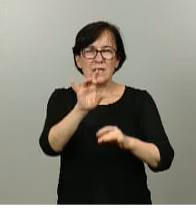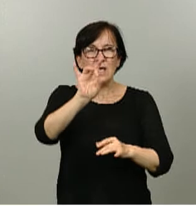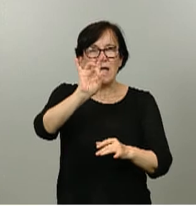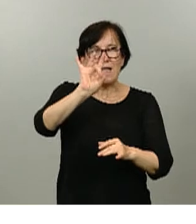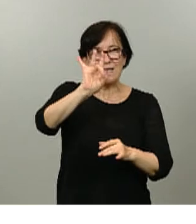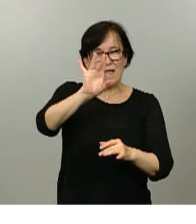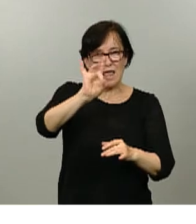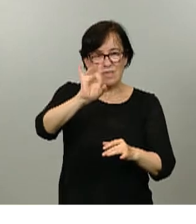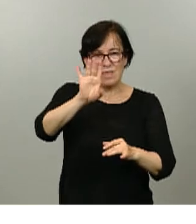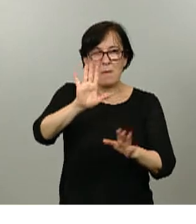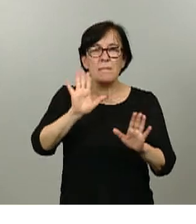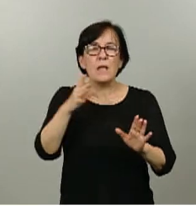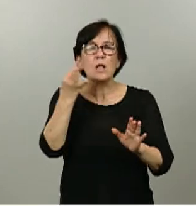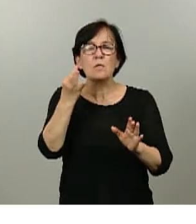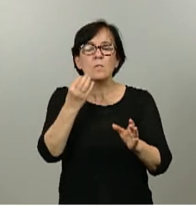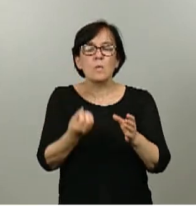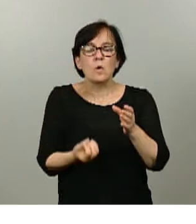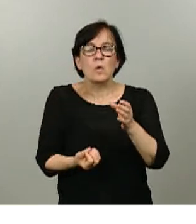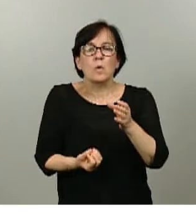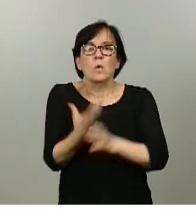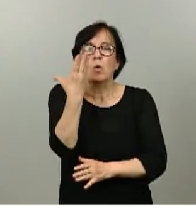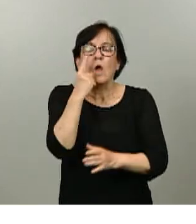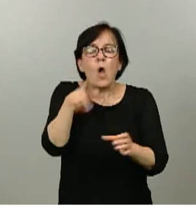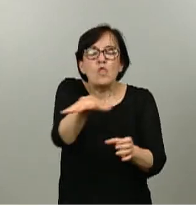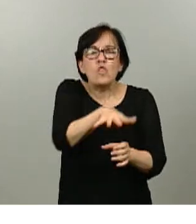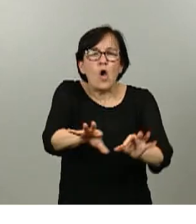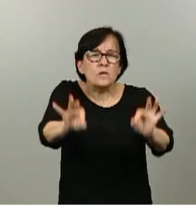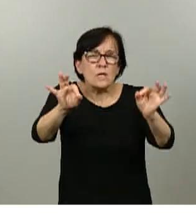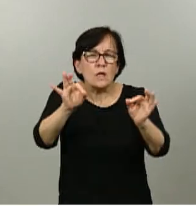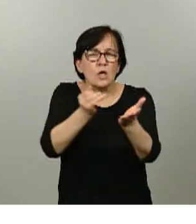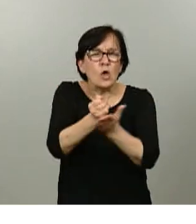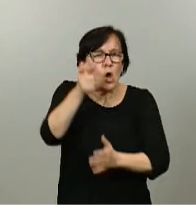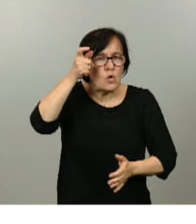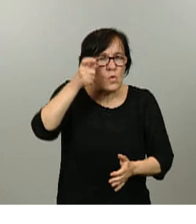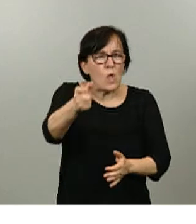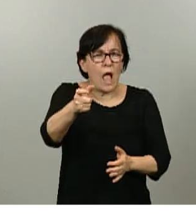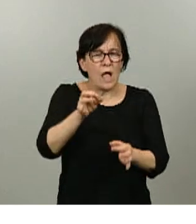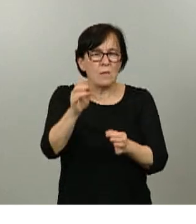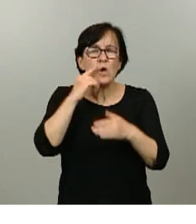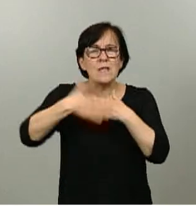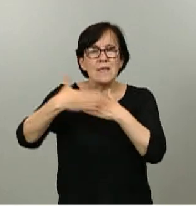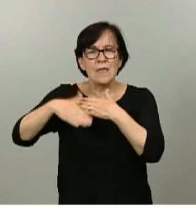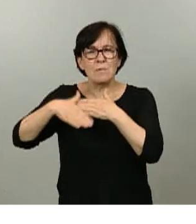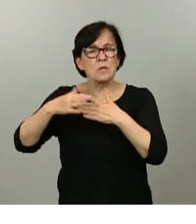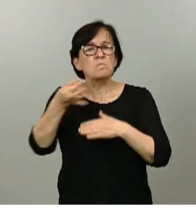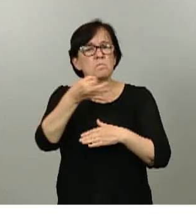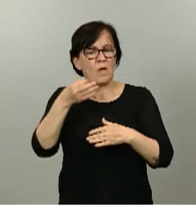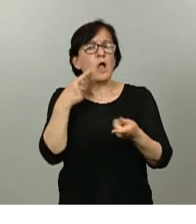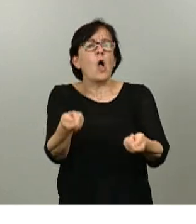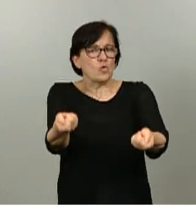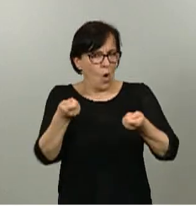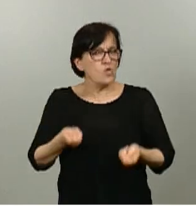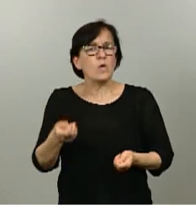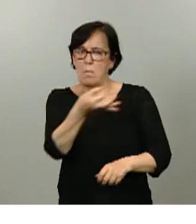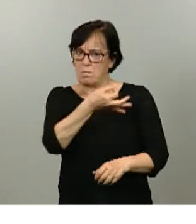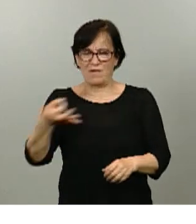pero se deben a un brote muy concreto en una zona rural muy concreta, muy limitada y que ha estado perfectamente controlado. Además, esos